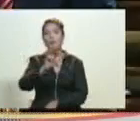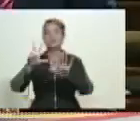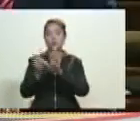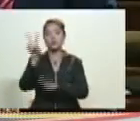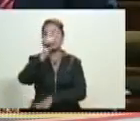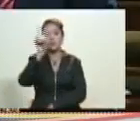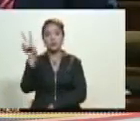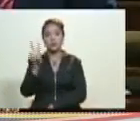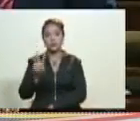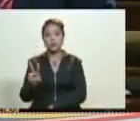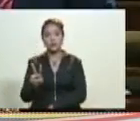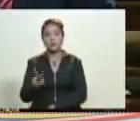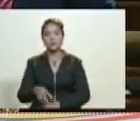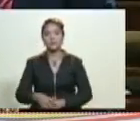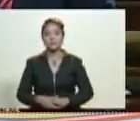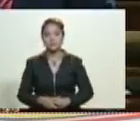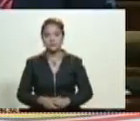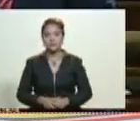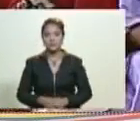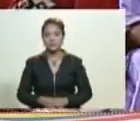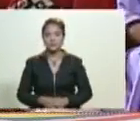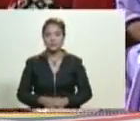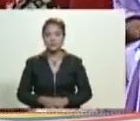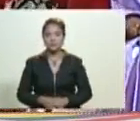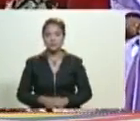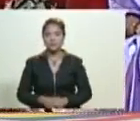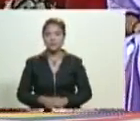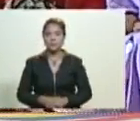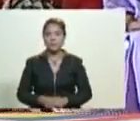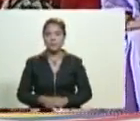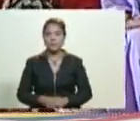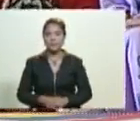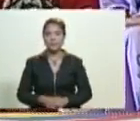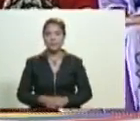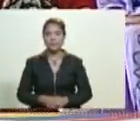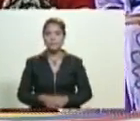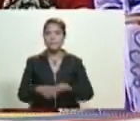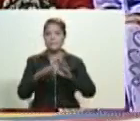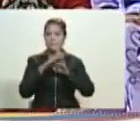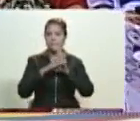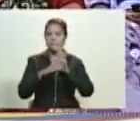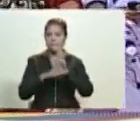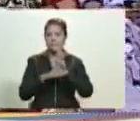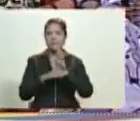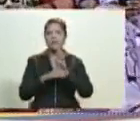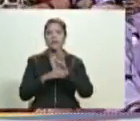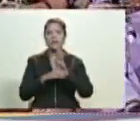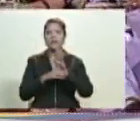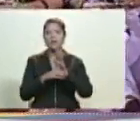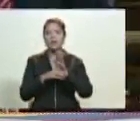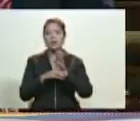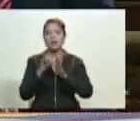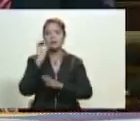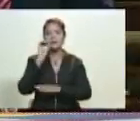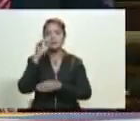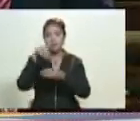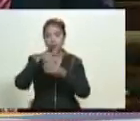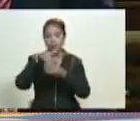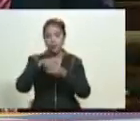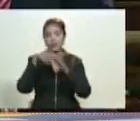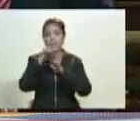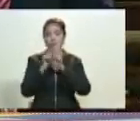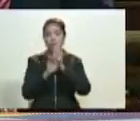48, la República Bolivariana de Venezuela, así como el ordinal décimo de las bases comiciales para la Asamblea Nacional